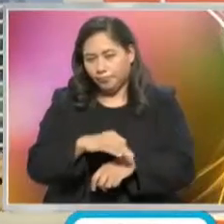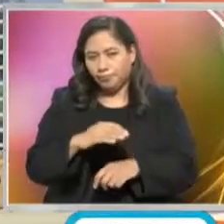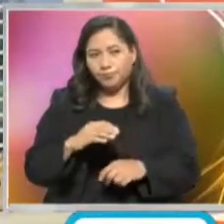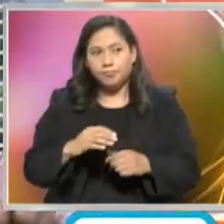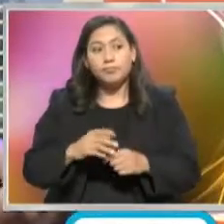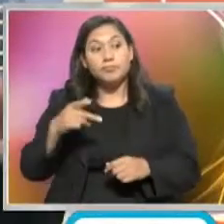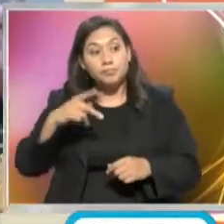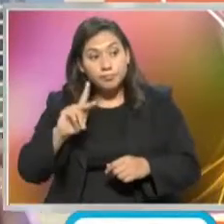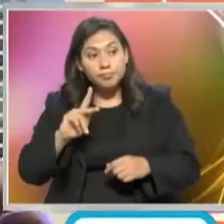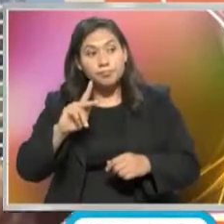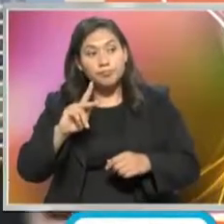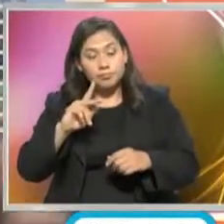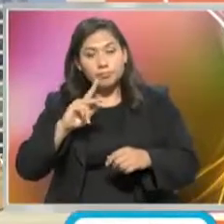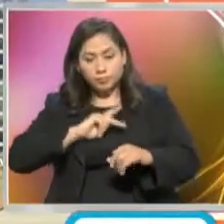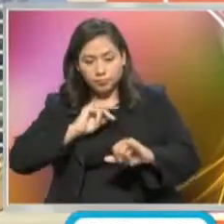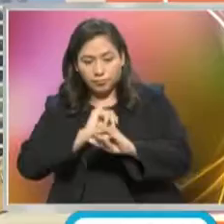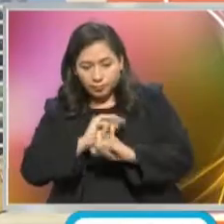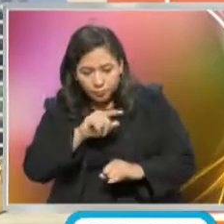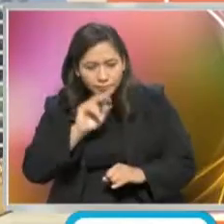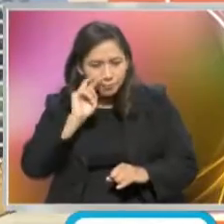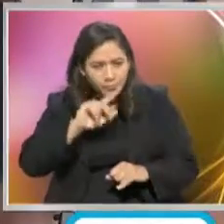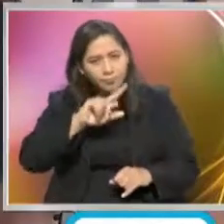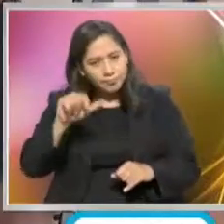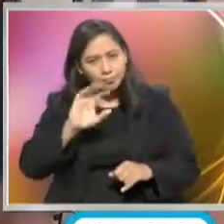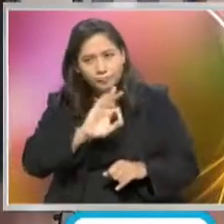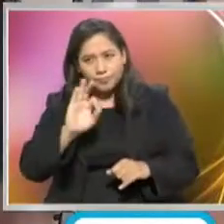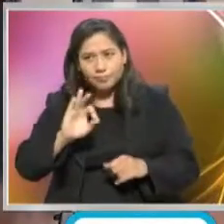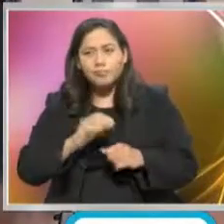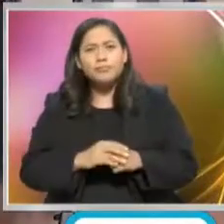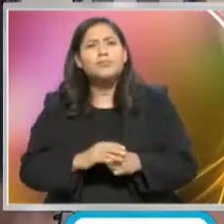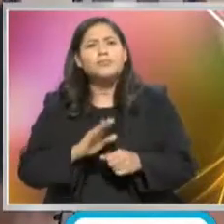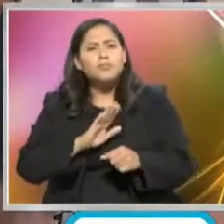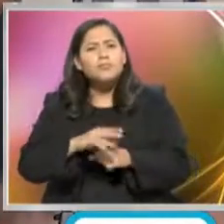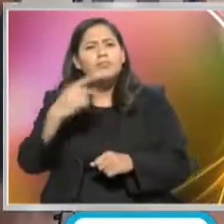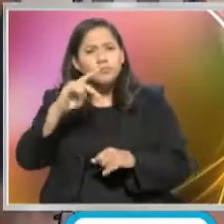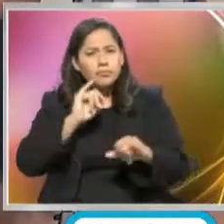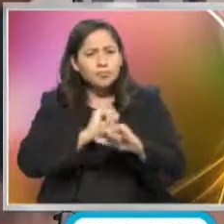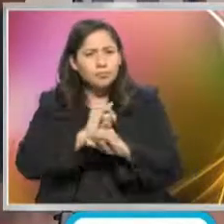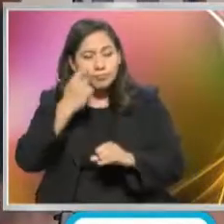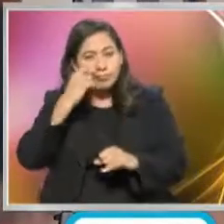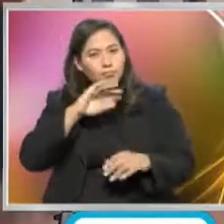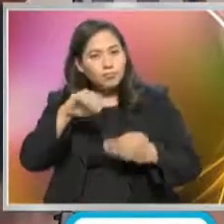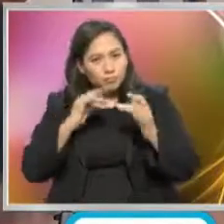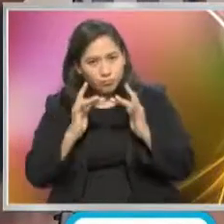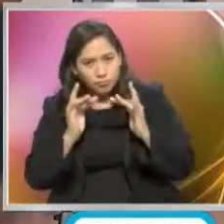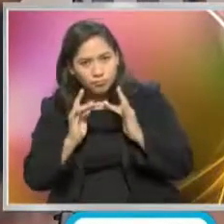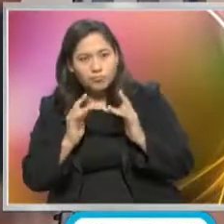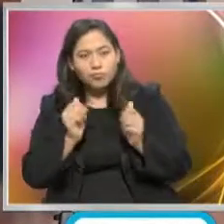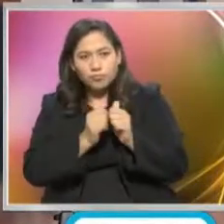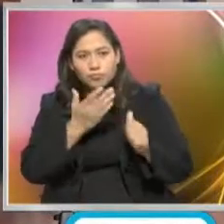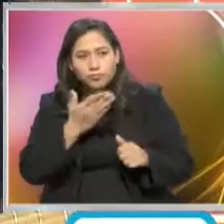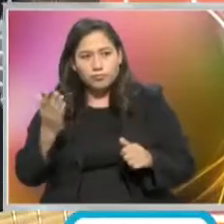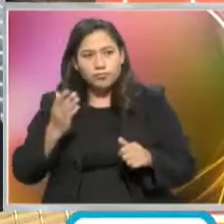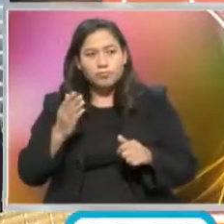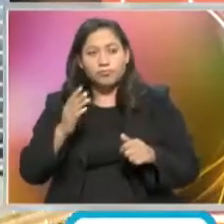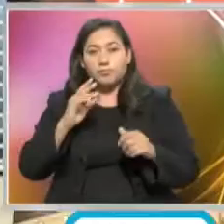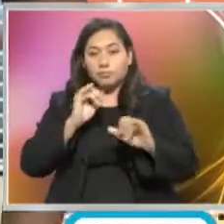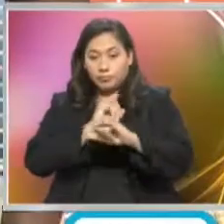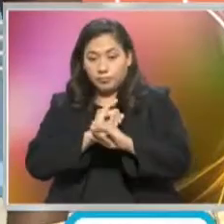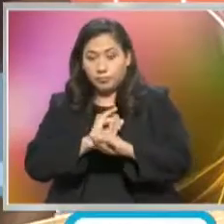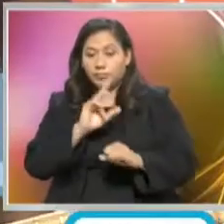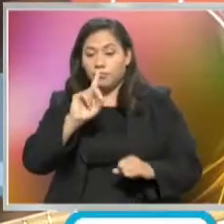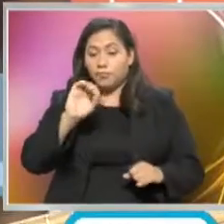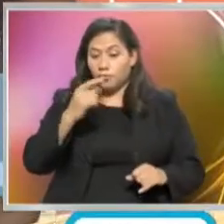corto, pero en nuestras redes sociales pueden encontrar las demás. Y precisamente, ¿cuáles son esas redes sociales para que todos estemos en contacto con ustedes? Nuestra página oficial